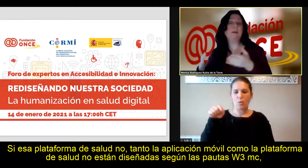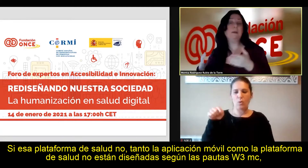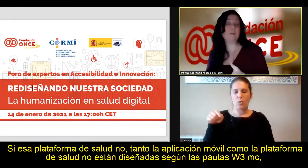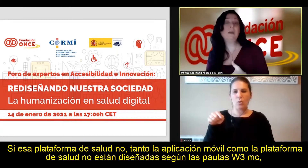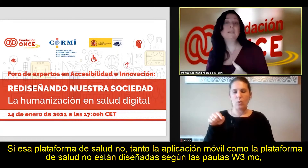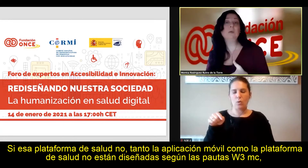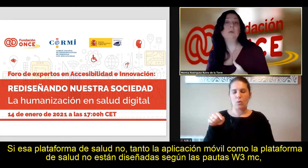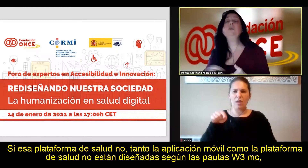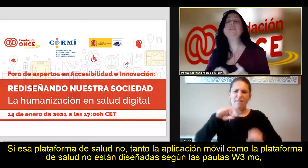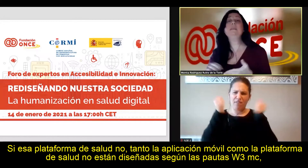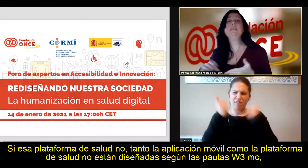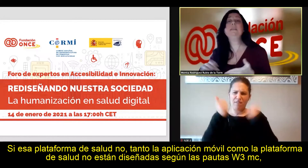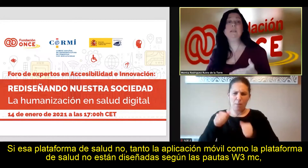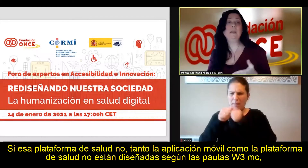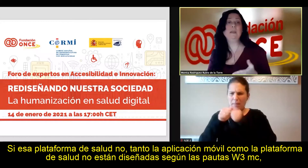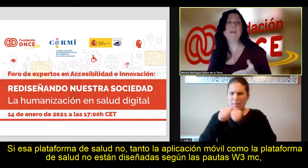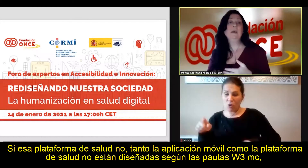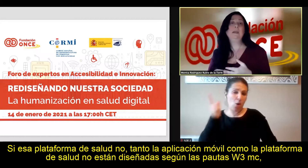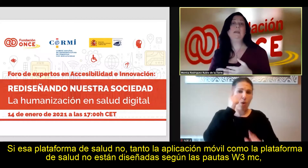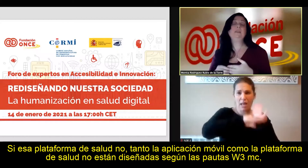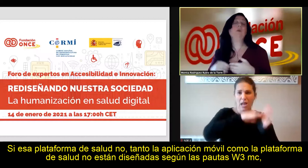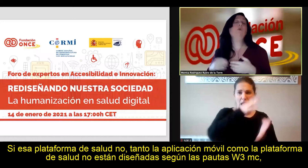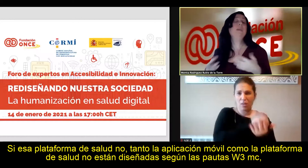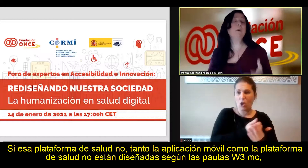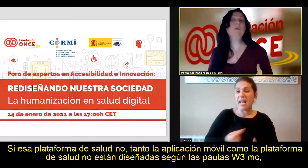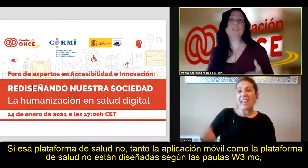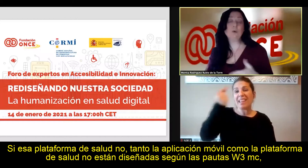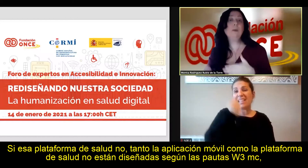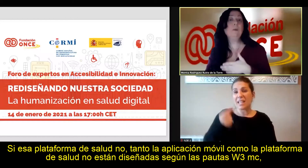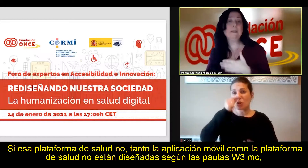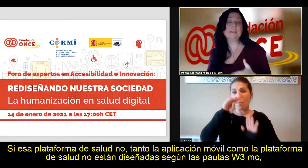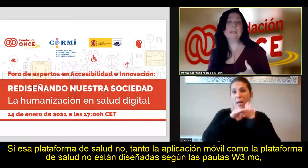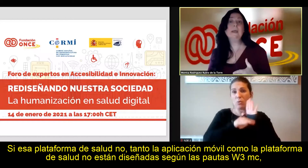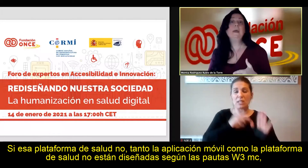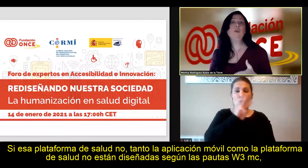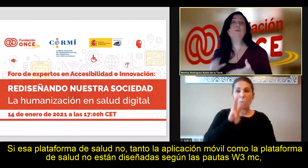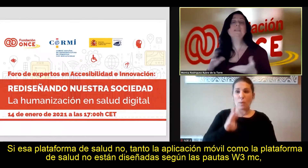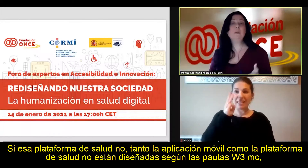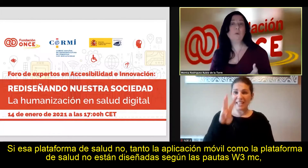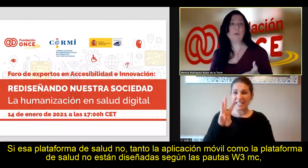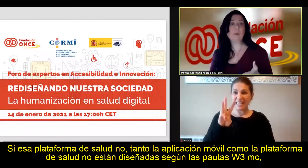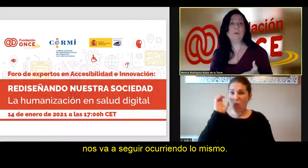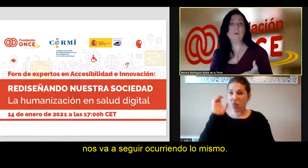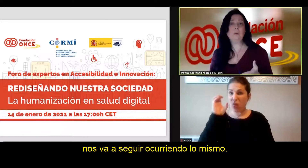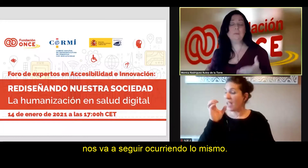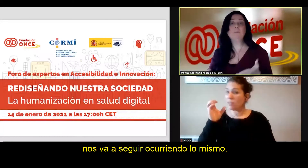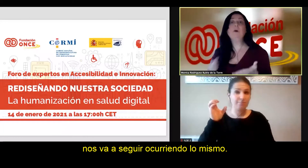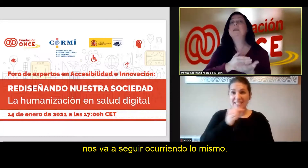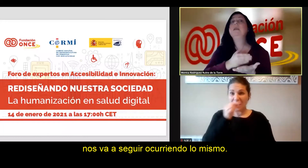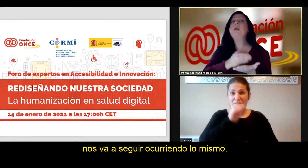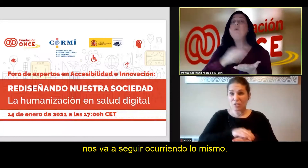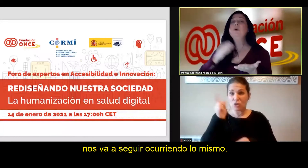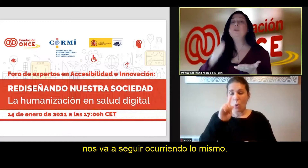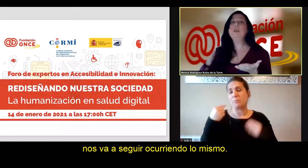la plataforma de salud no están diseñadas según las pautas W3C, nos va a seguir ocurriendo lo mismo. Y es